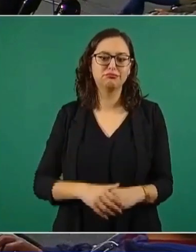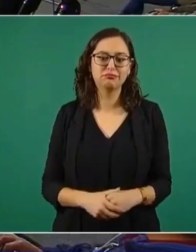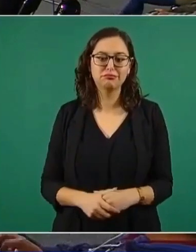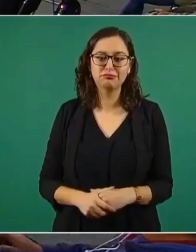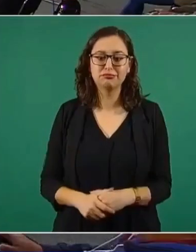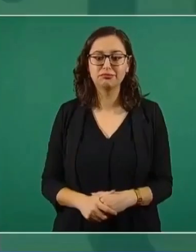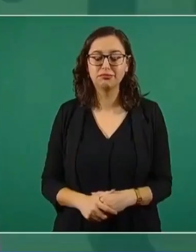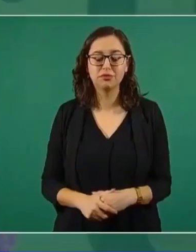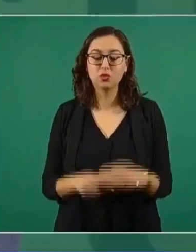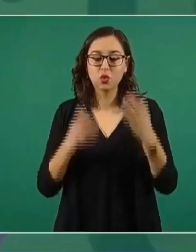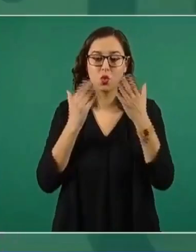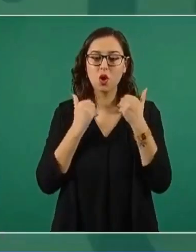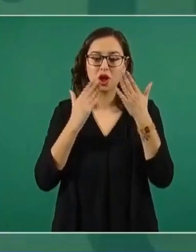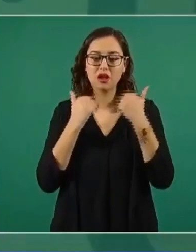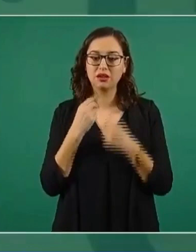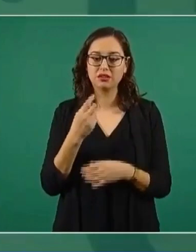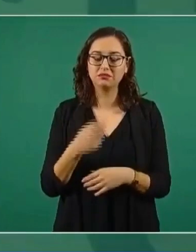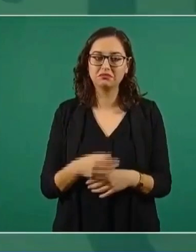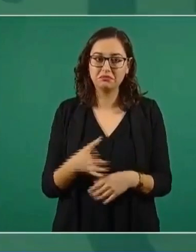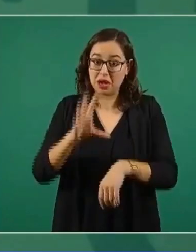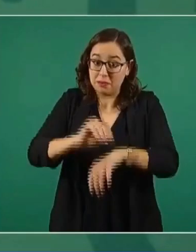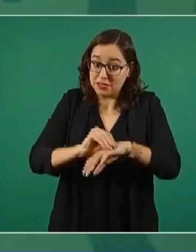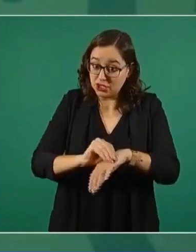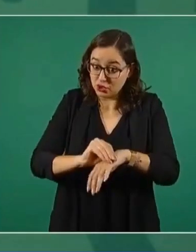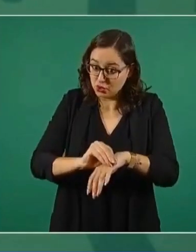No hay